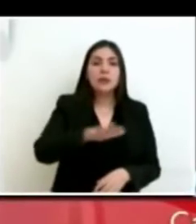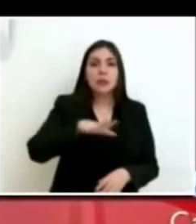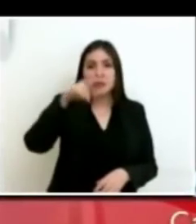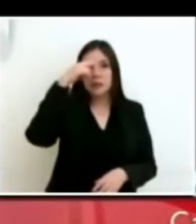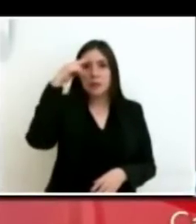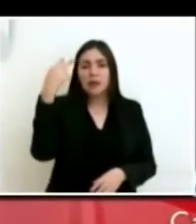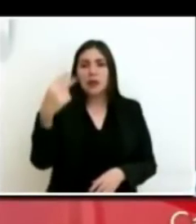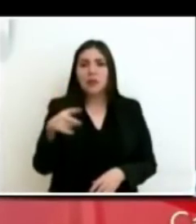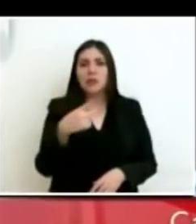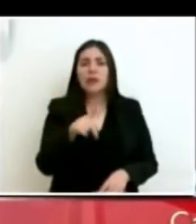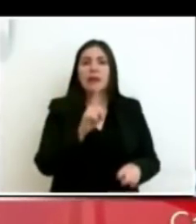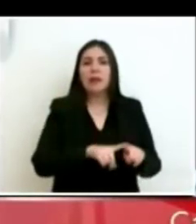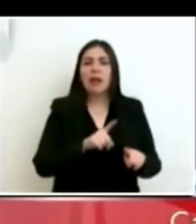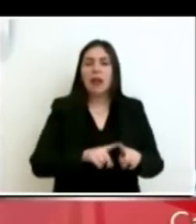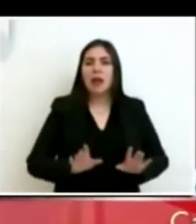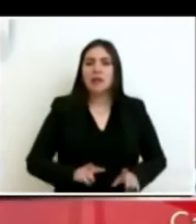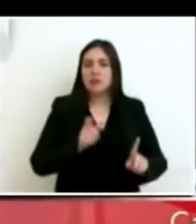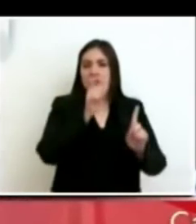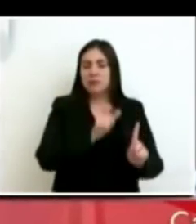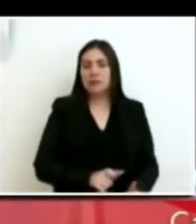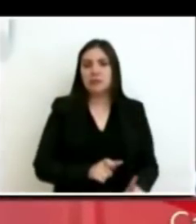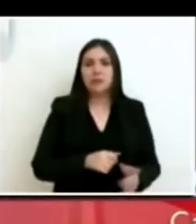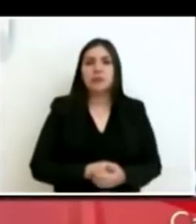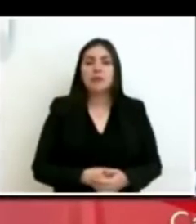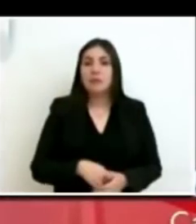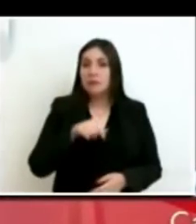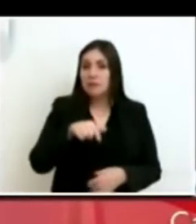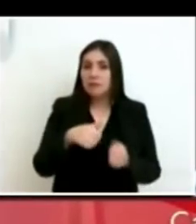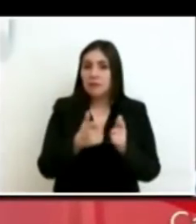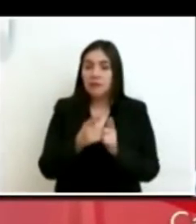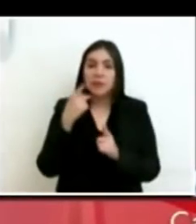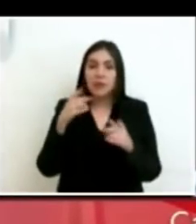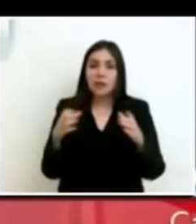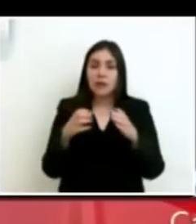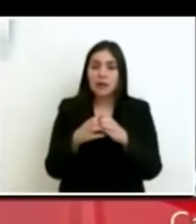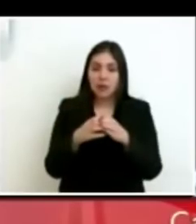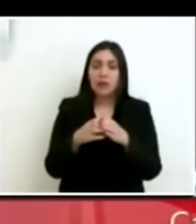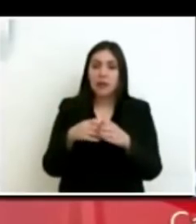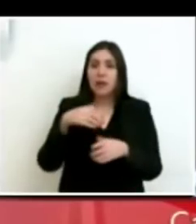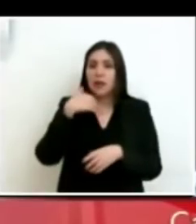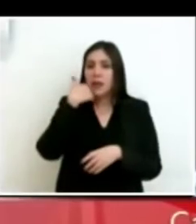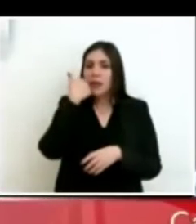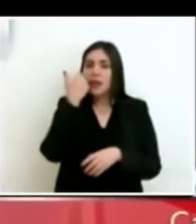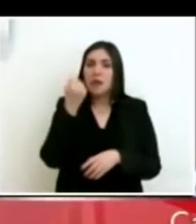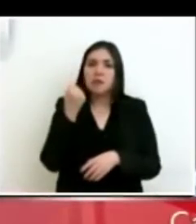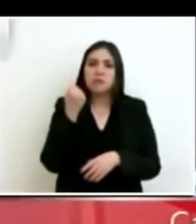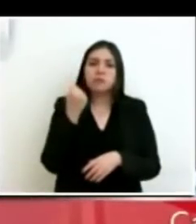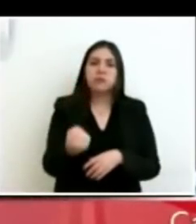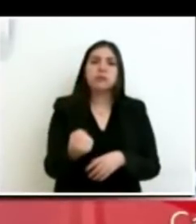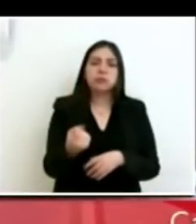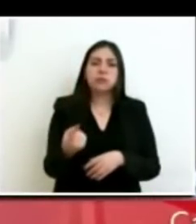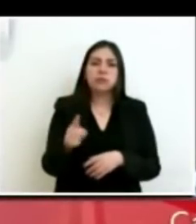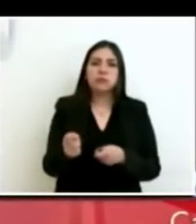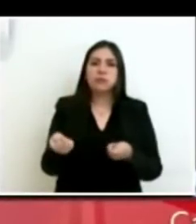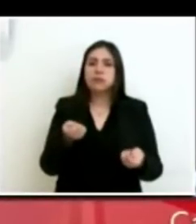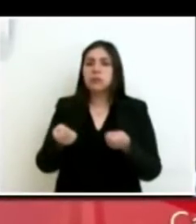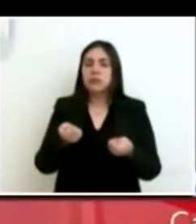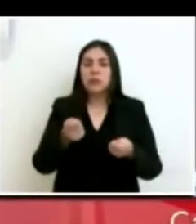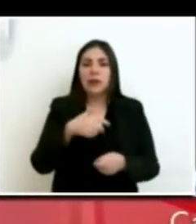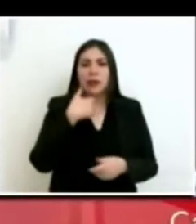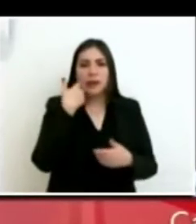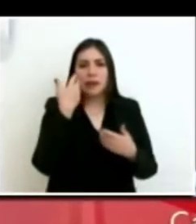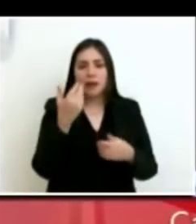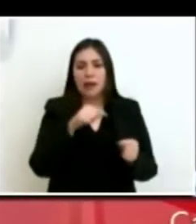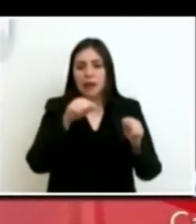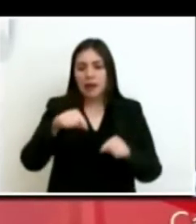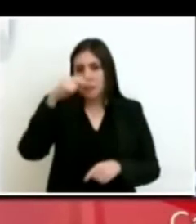quiénes son. Son un movimiento que quiere establecer en México un autoritarismo. Son un movimiento